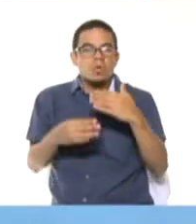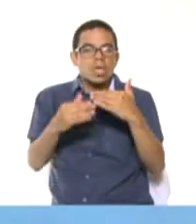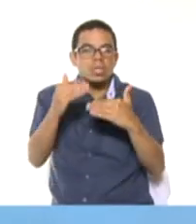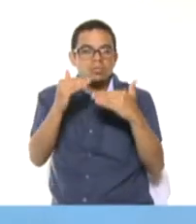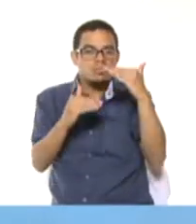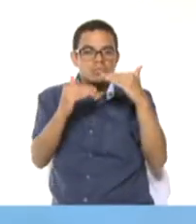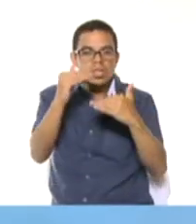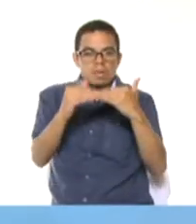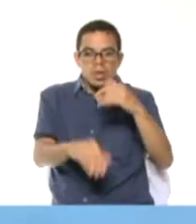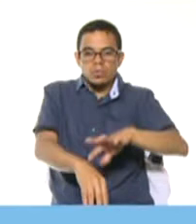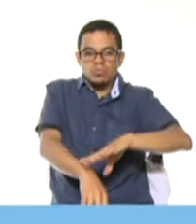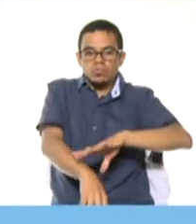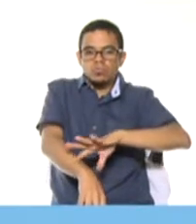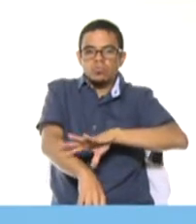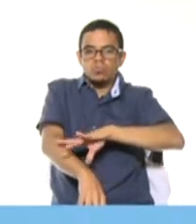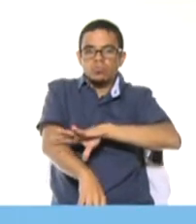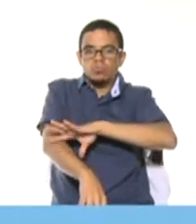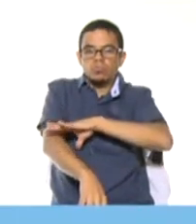ring,